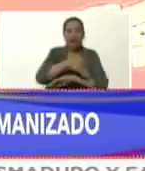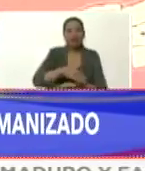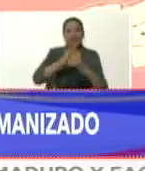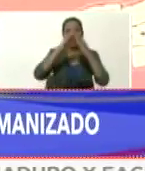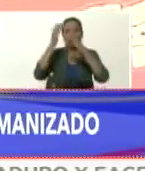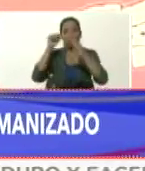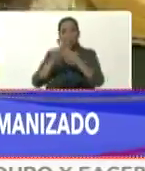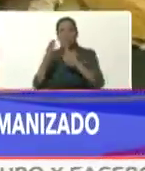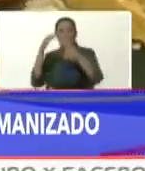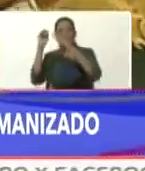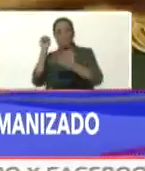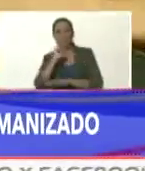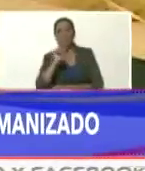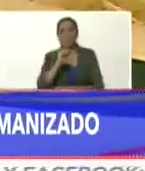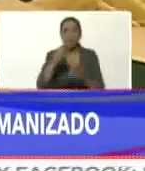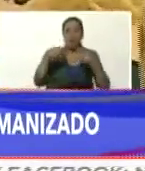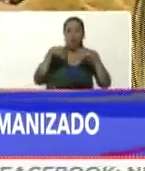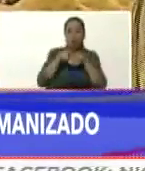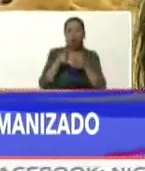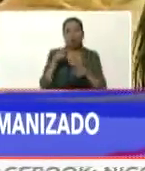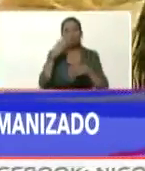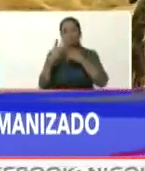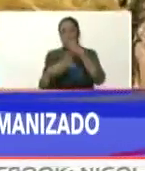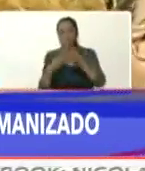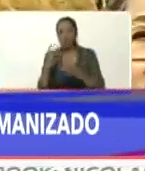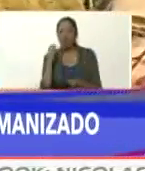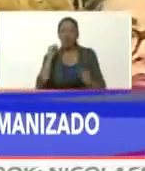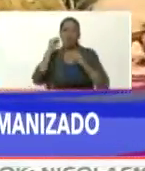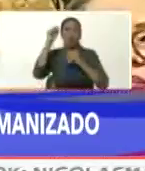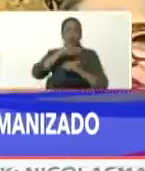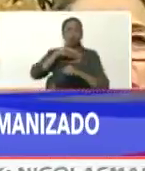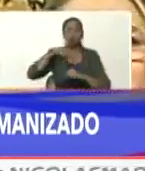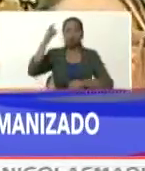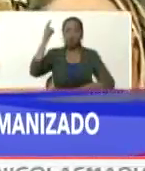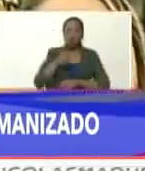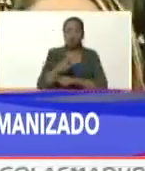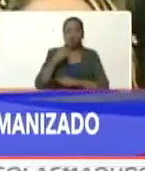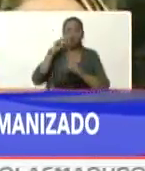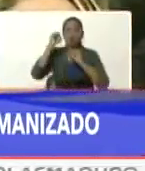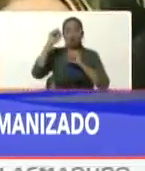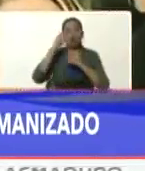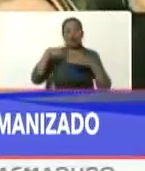casa. Y lograr, como debemos lograr, compañera